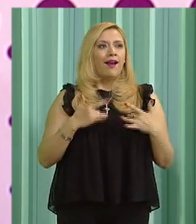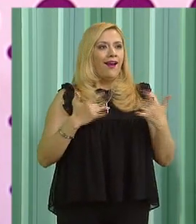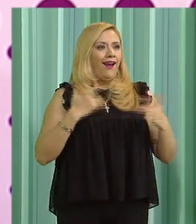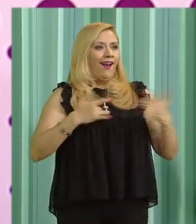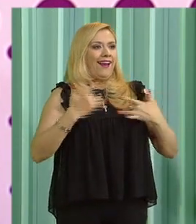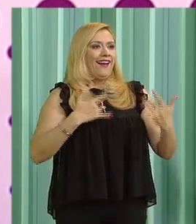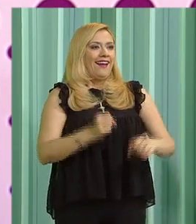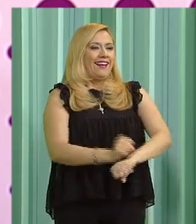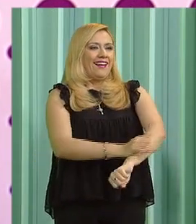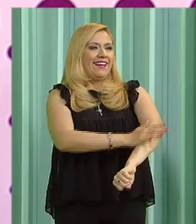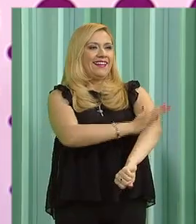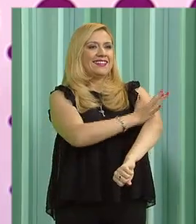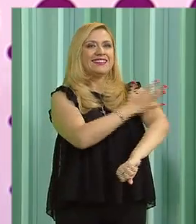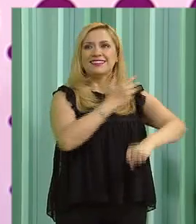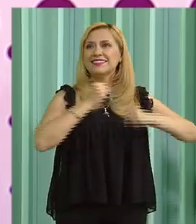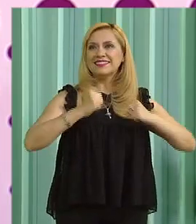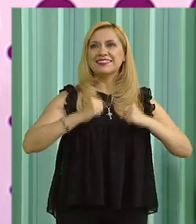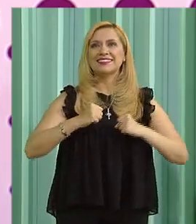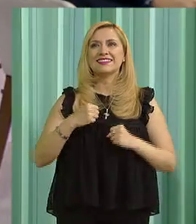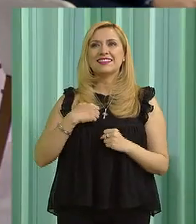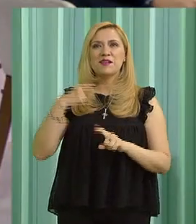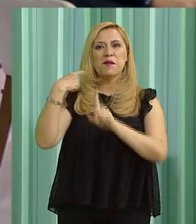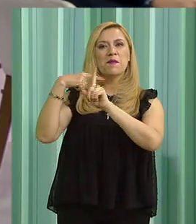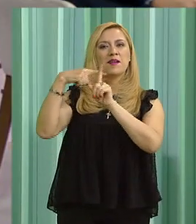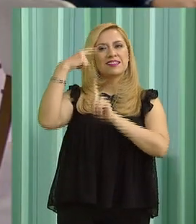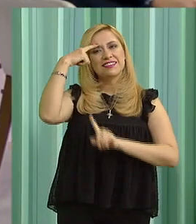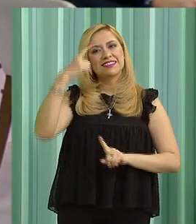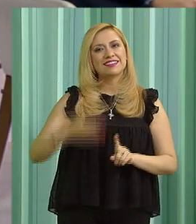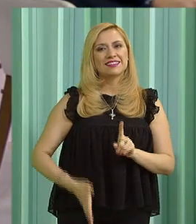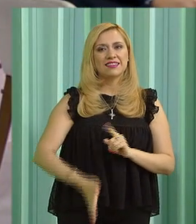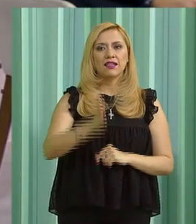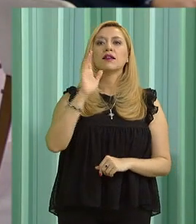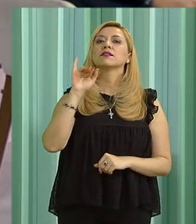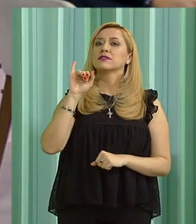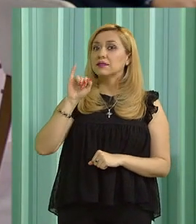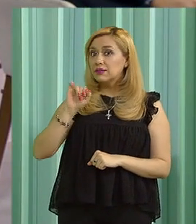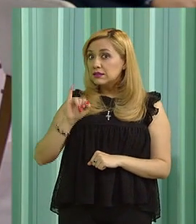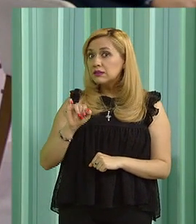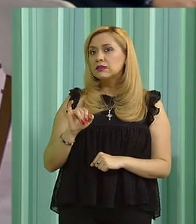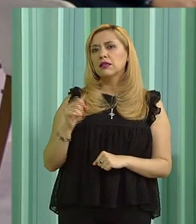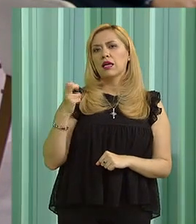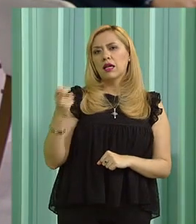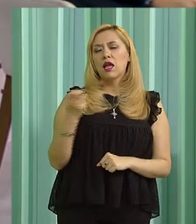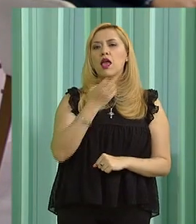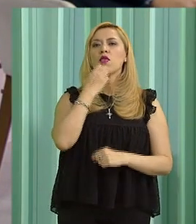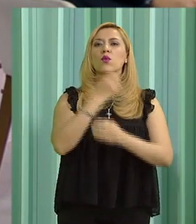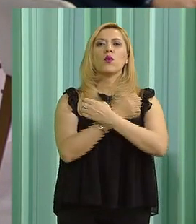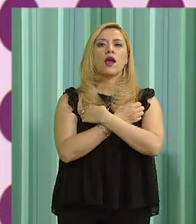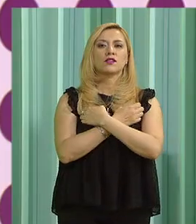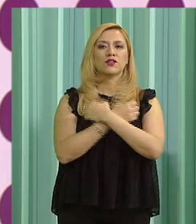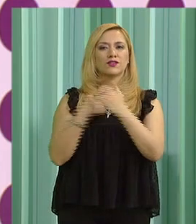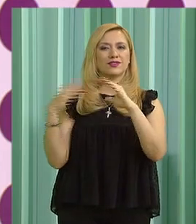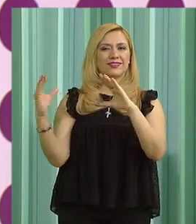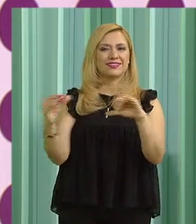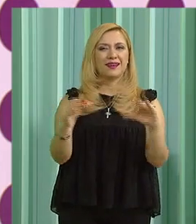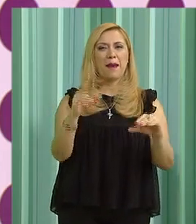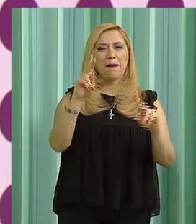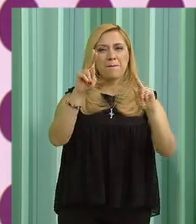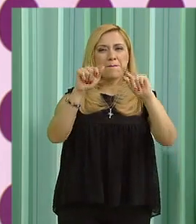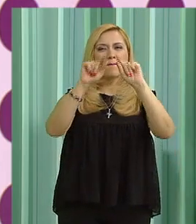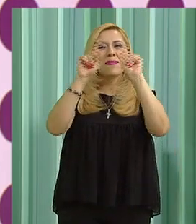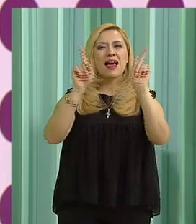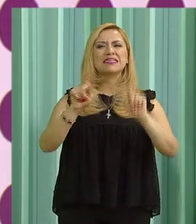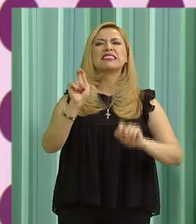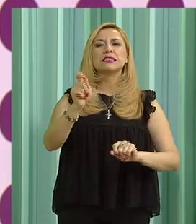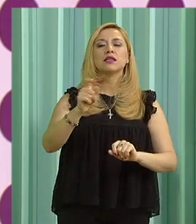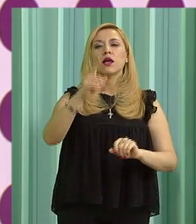retomar esta nueva vida, ¿no? Claro. Bueno, también quería comentar que PCR tiene justo el área de educación para la paz y la idea justo es